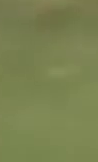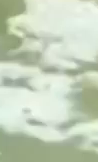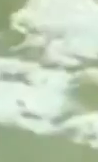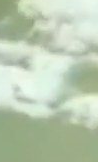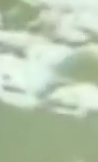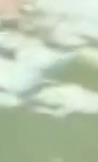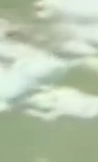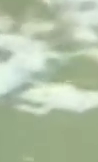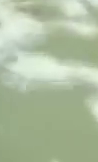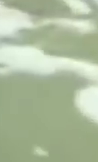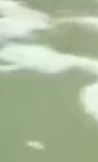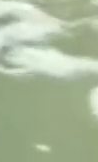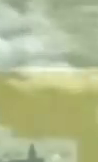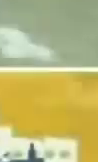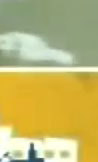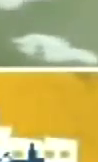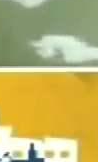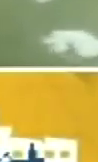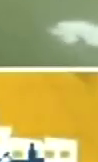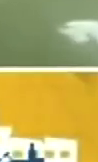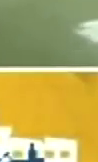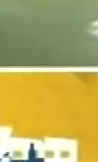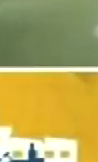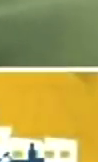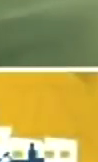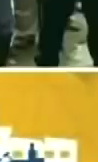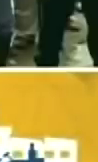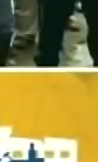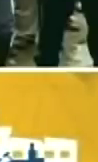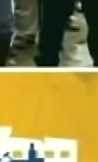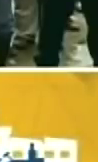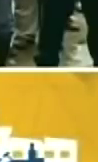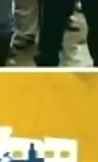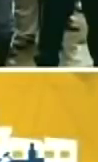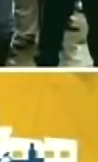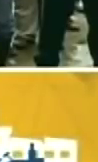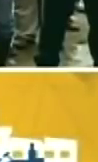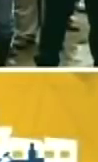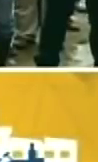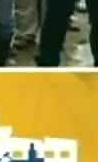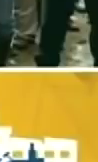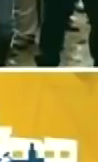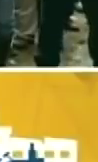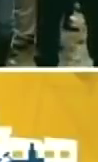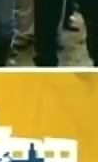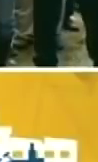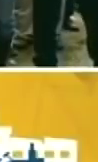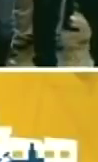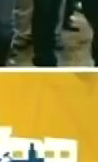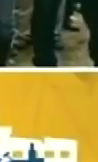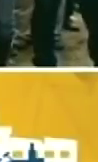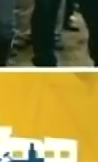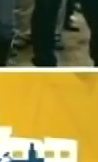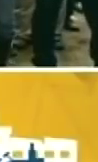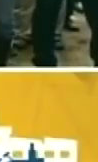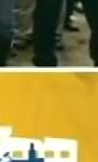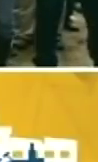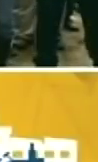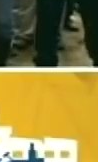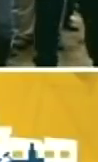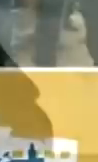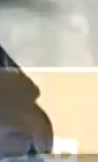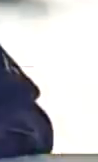presidente, y recordemos que juntos todo es posible. Leales siempre, traidores